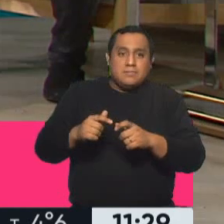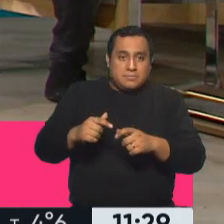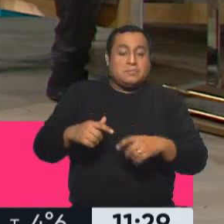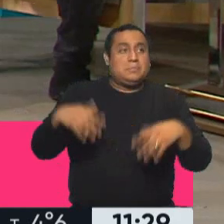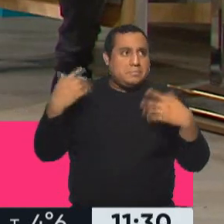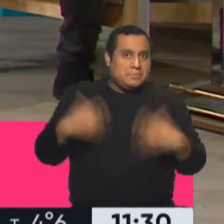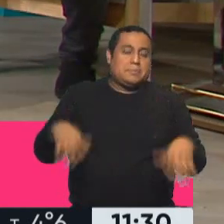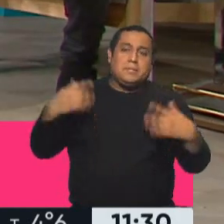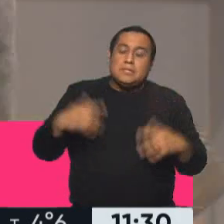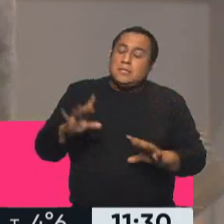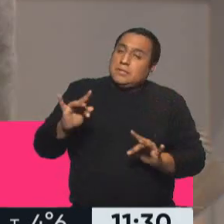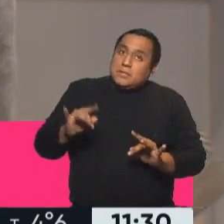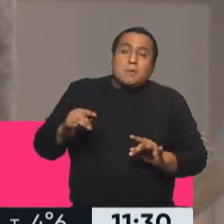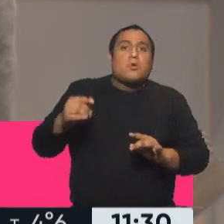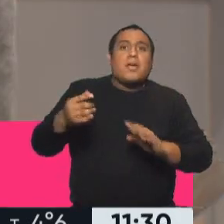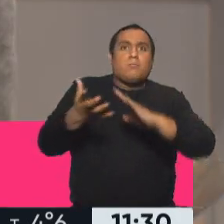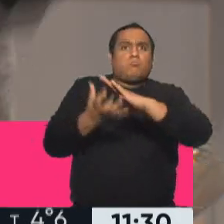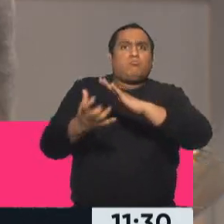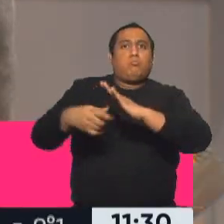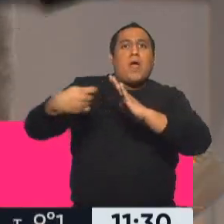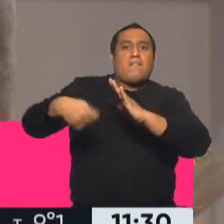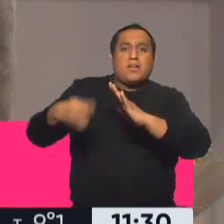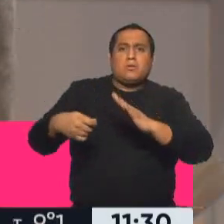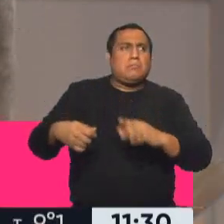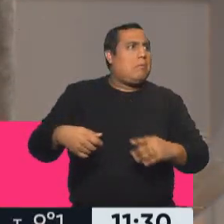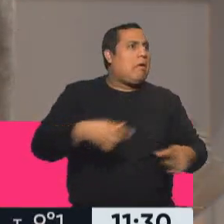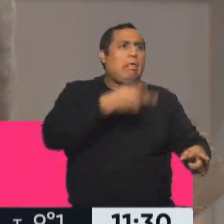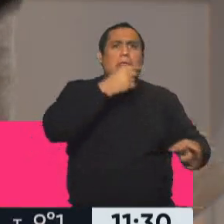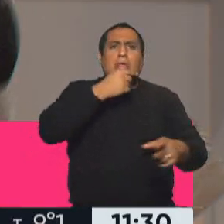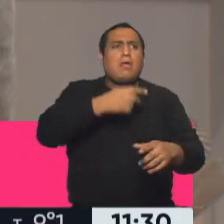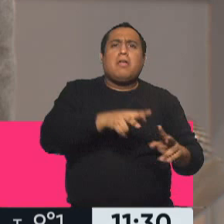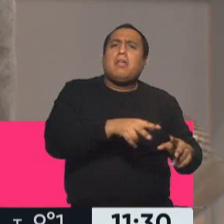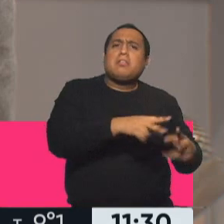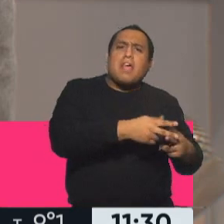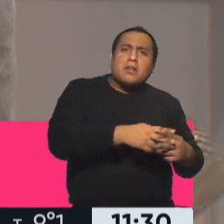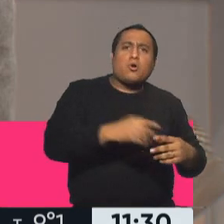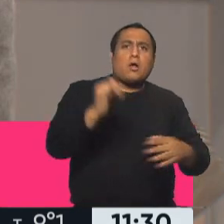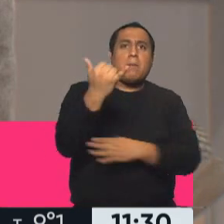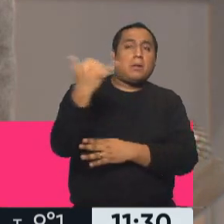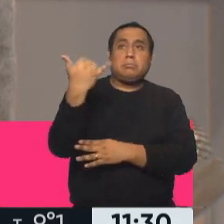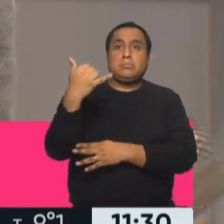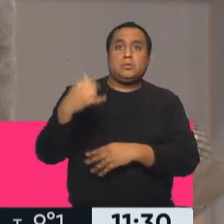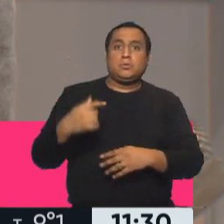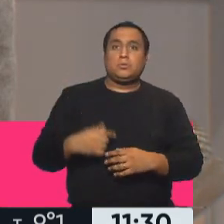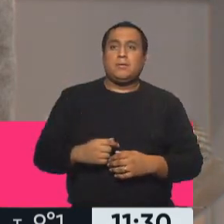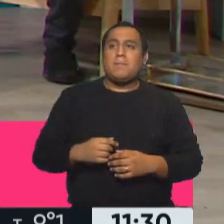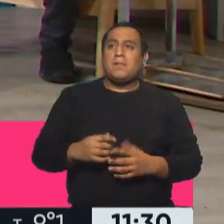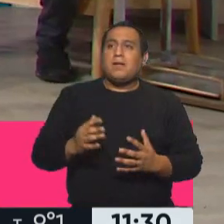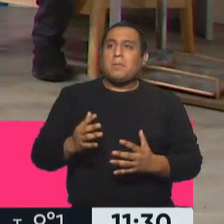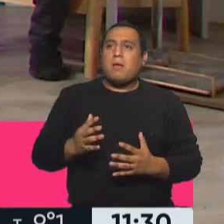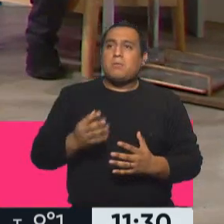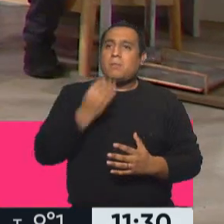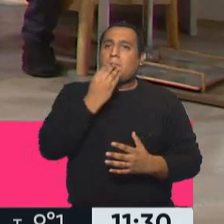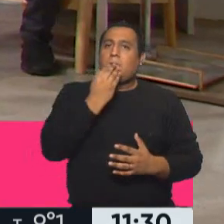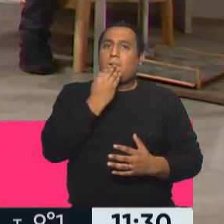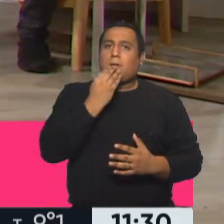sí. Olvídate, y era grabado Vivitos y Coleando. Y no había nadie, estaban los chicos, los técnicos, las cámaras, y yo veía los nervios en la boca. Yo tenía toda